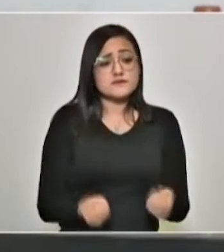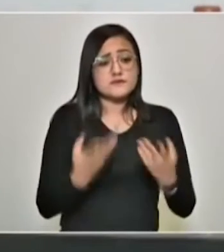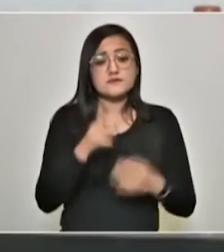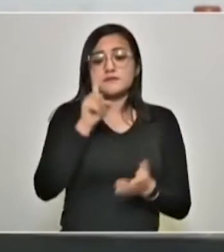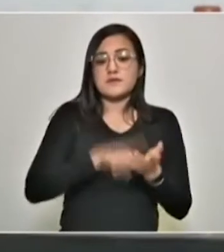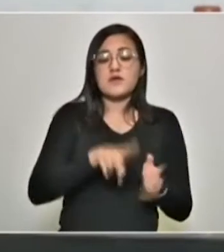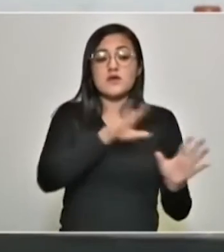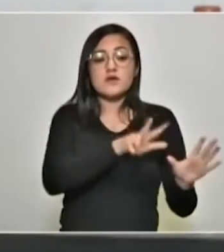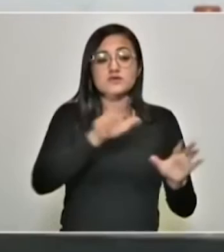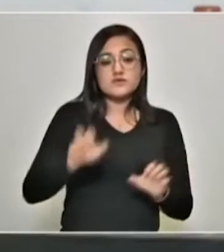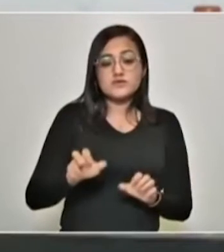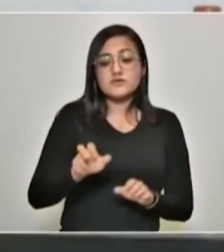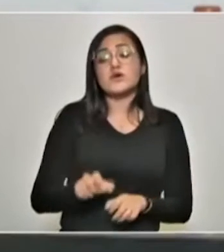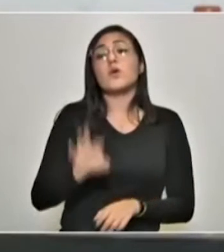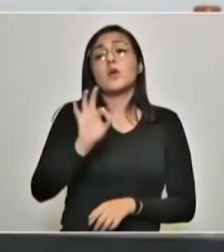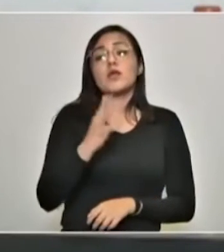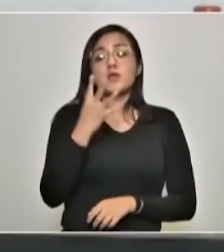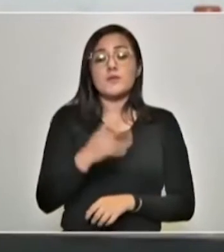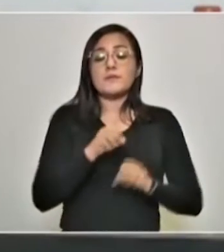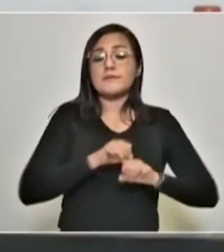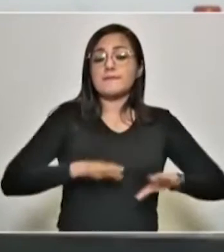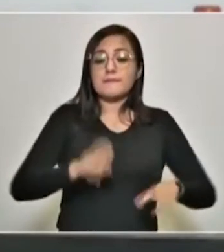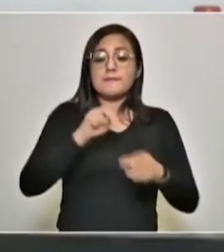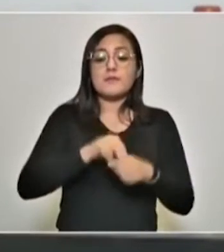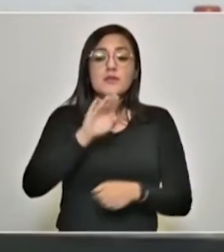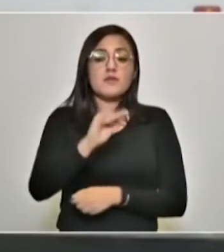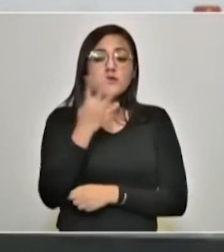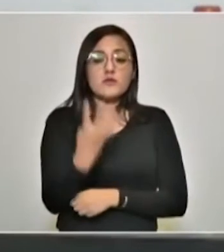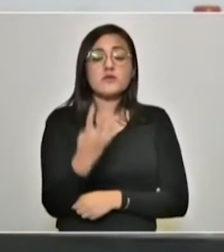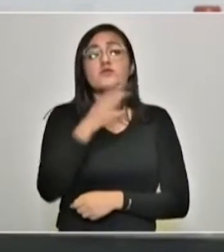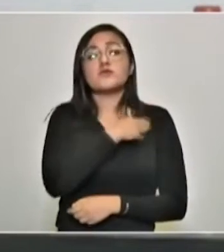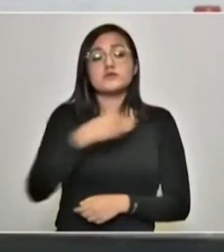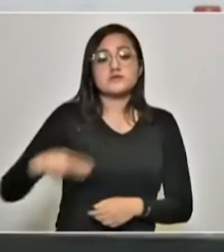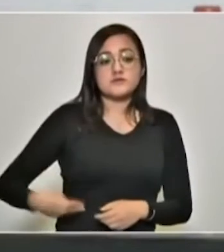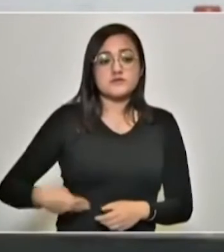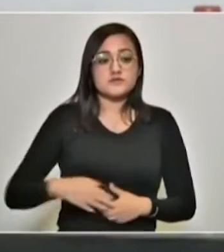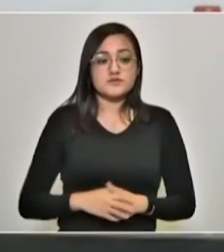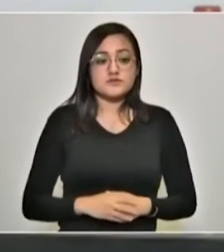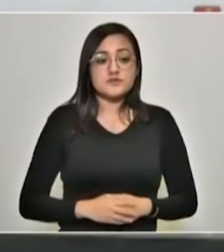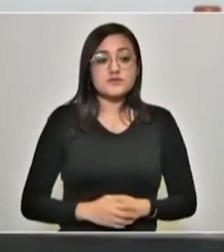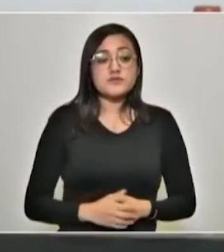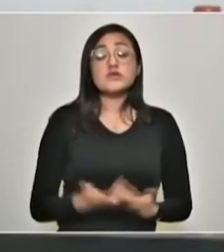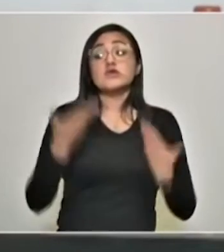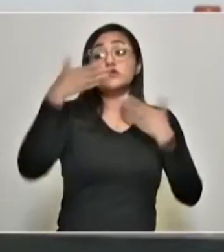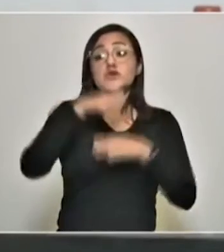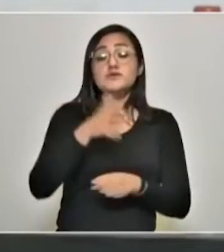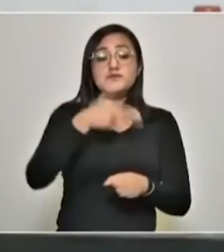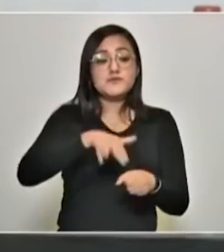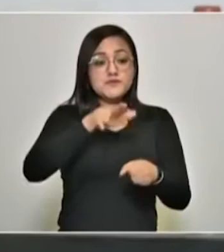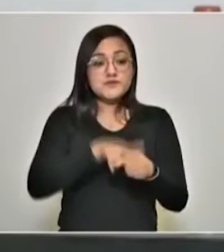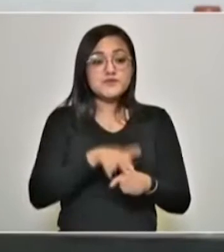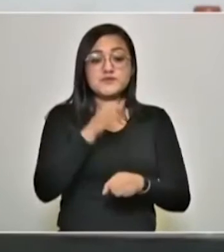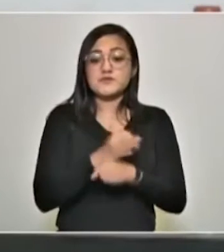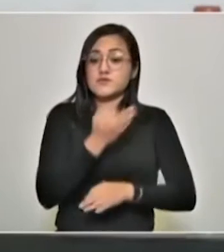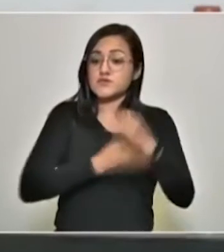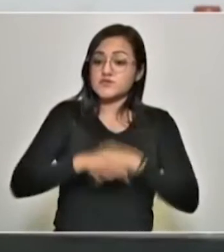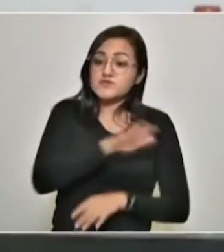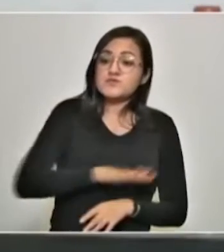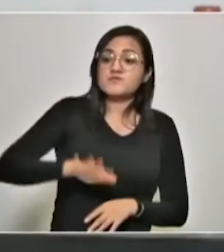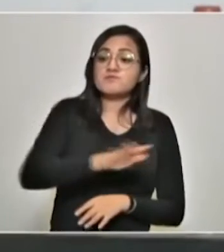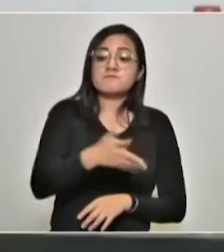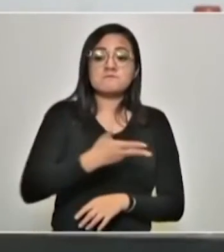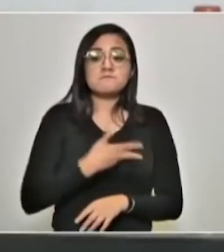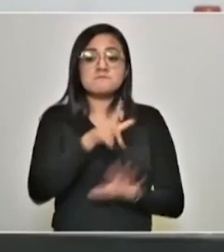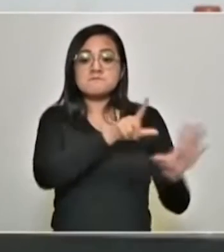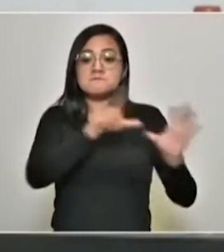hospitalizados, 1,844 distribuidos en 94 municipios. En lo que respecta a la hospitalización, en todo el sector